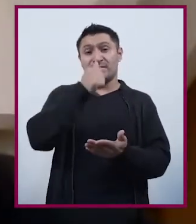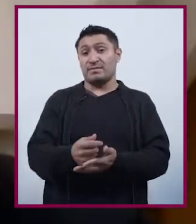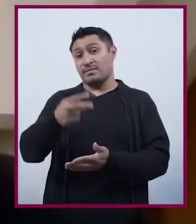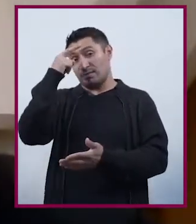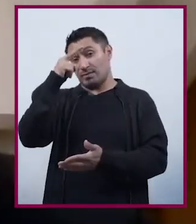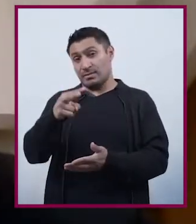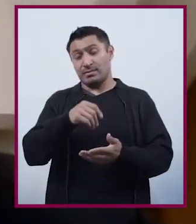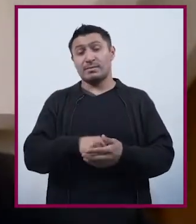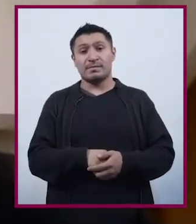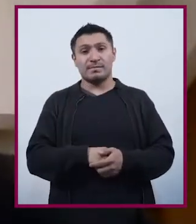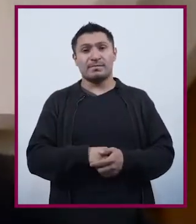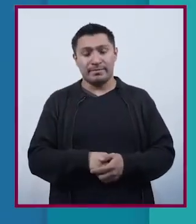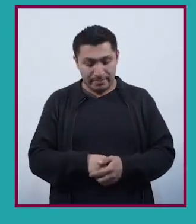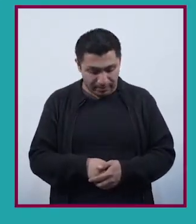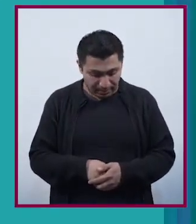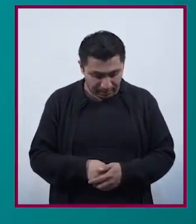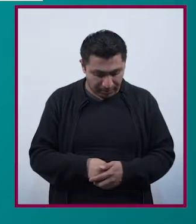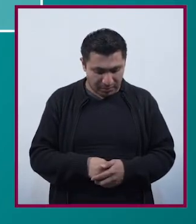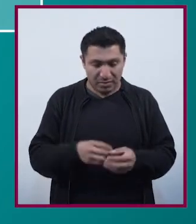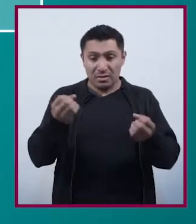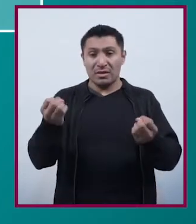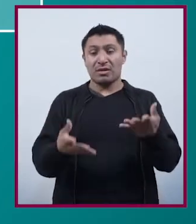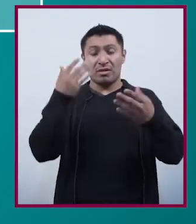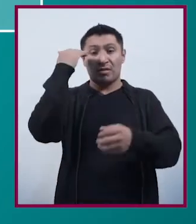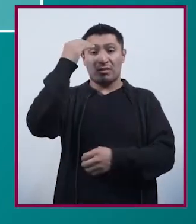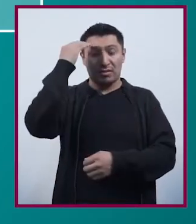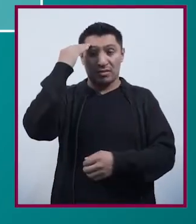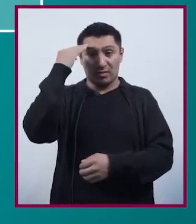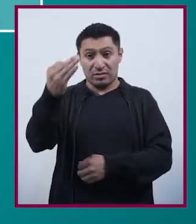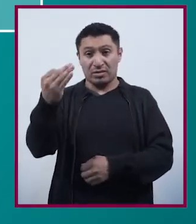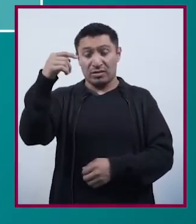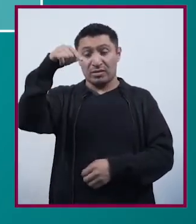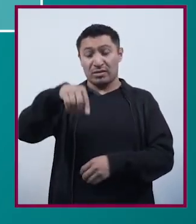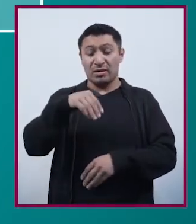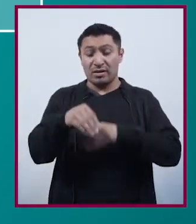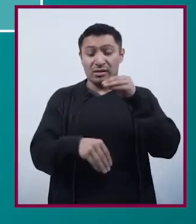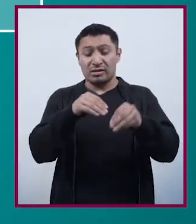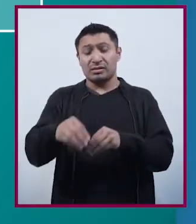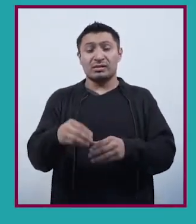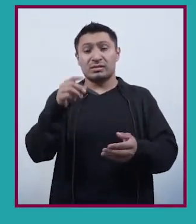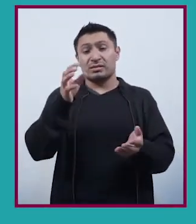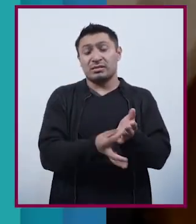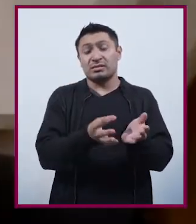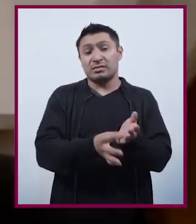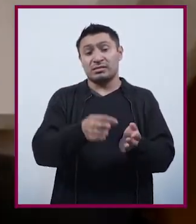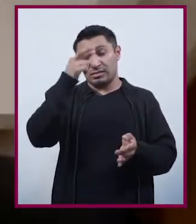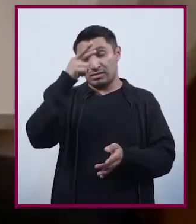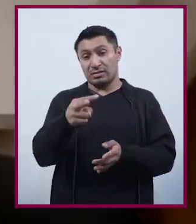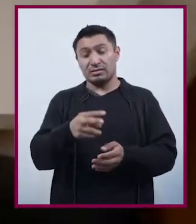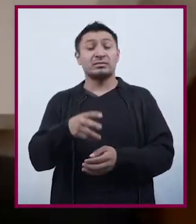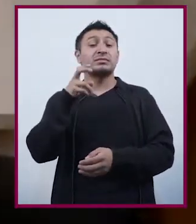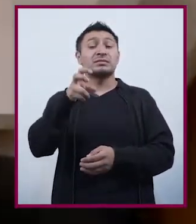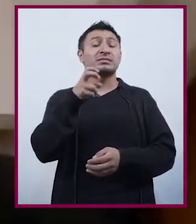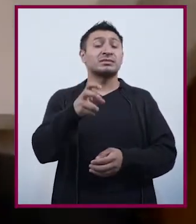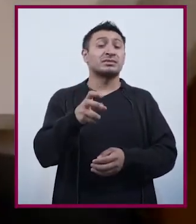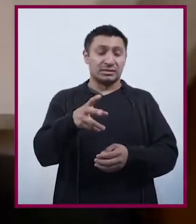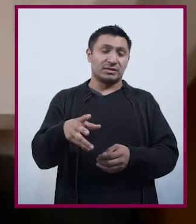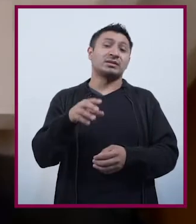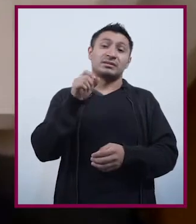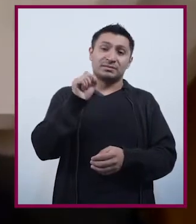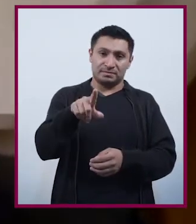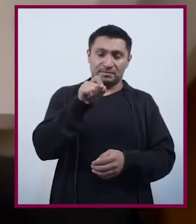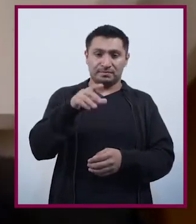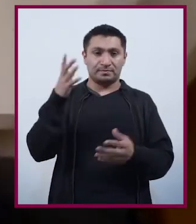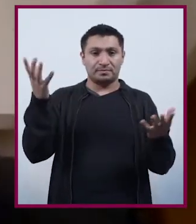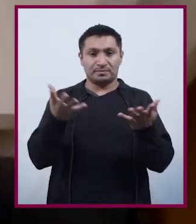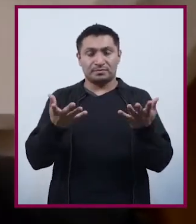aquí en la Ciudad de México. ¿Cada cuánto se acuñan las monedas en México? Estas piezas, por